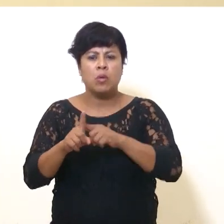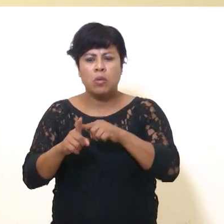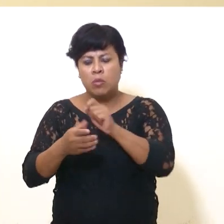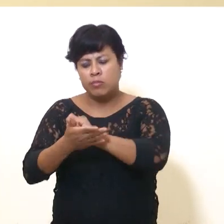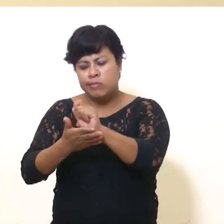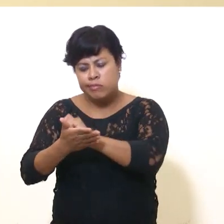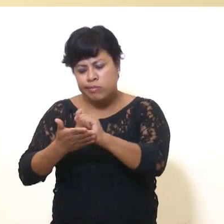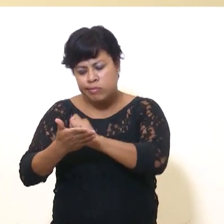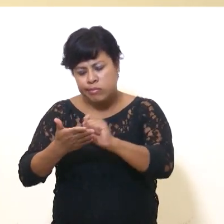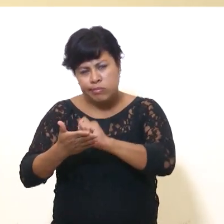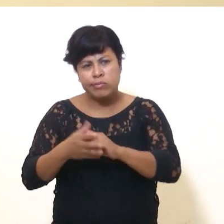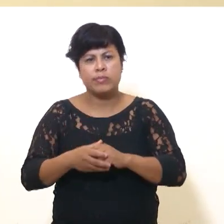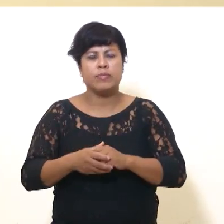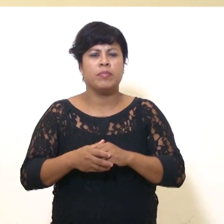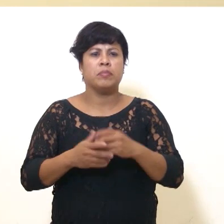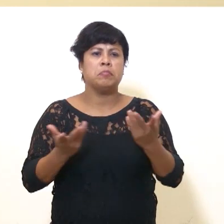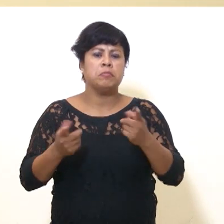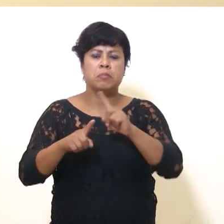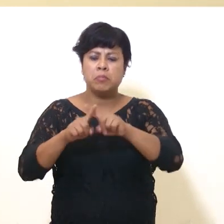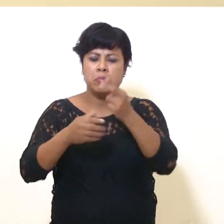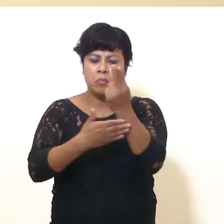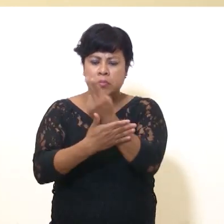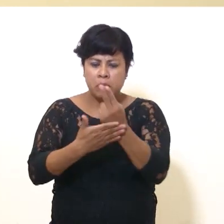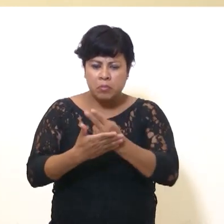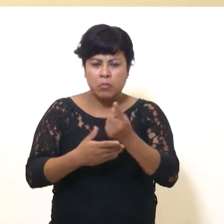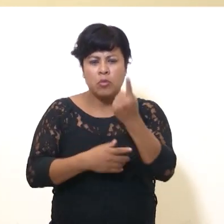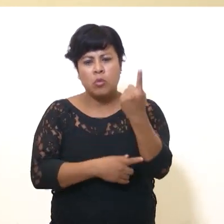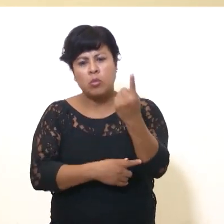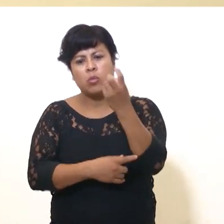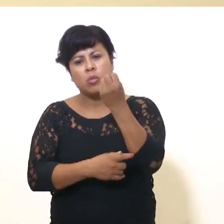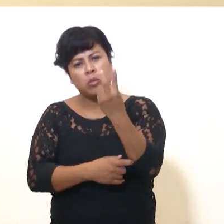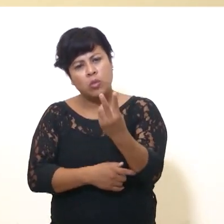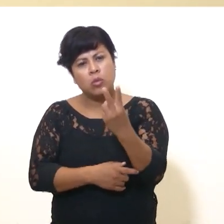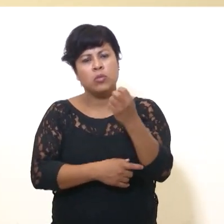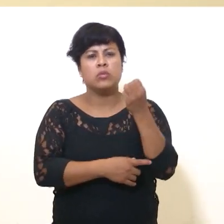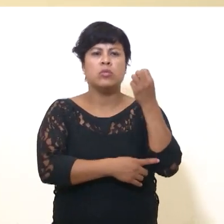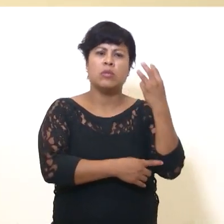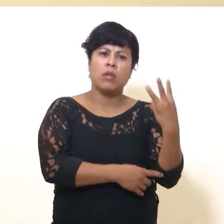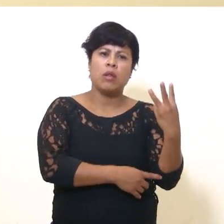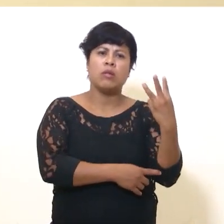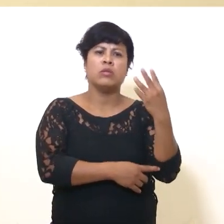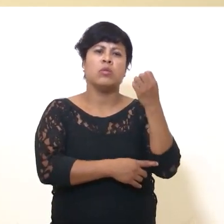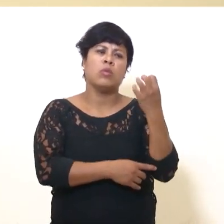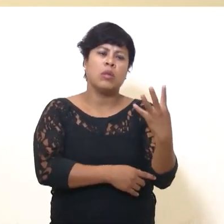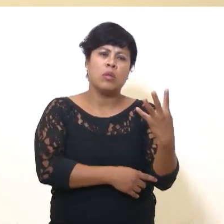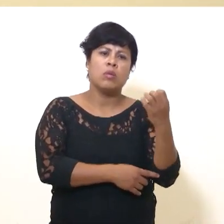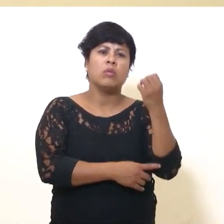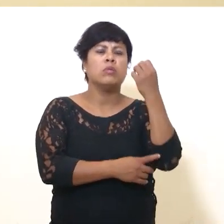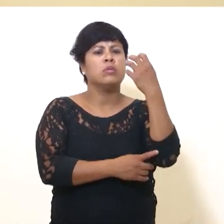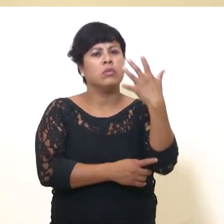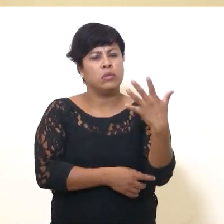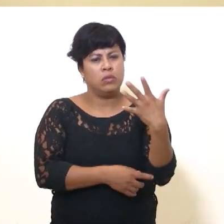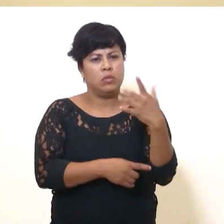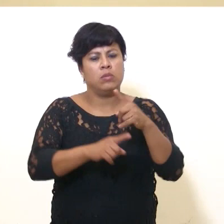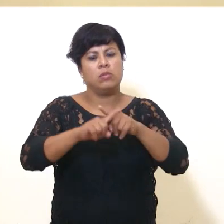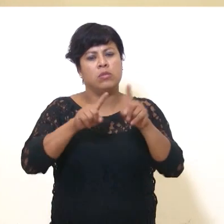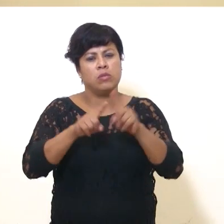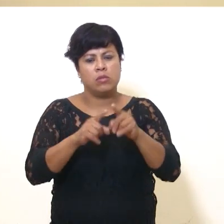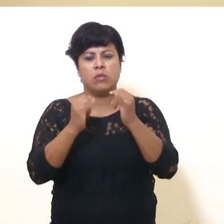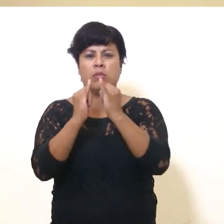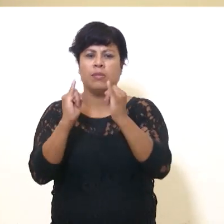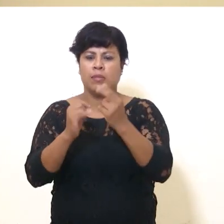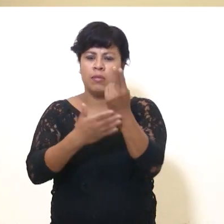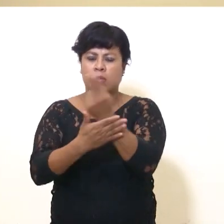palitos, colores, un objeto, dos objetos, tres objetos, cuatro